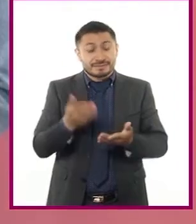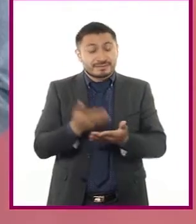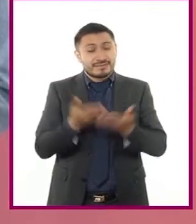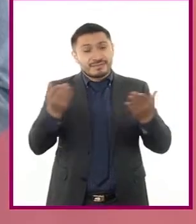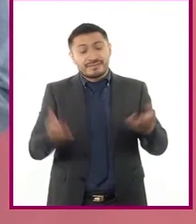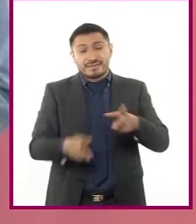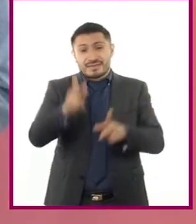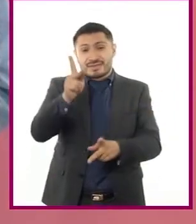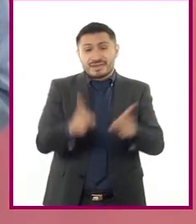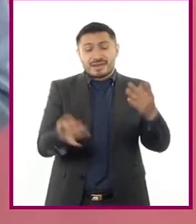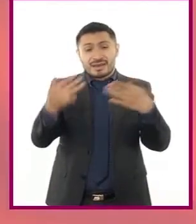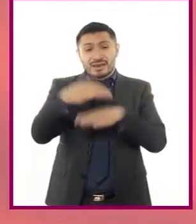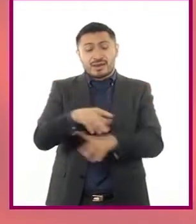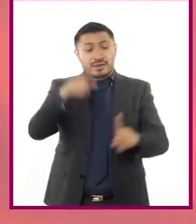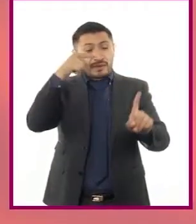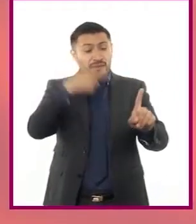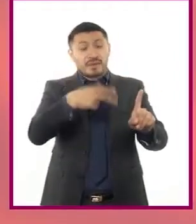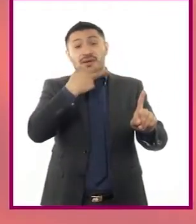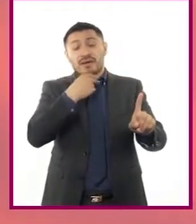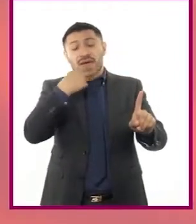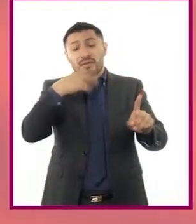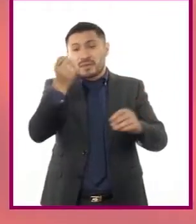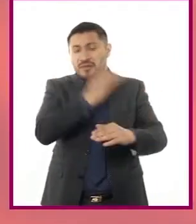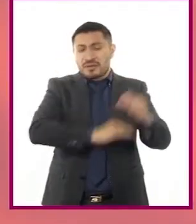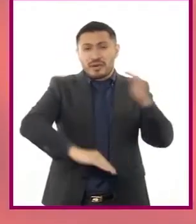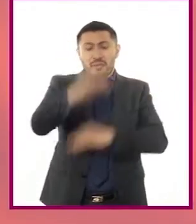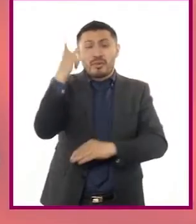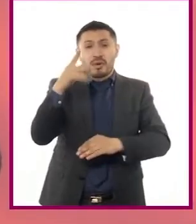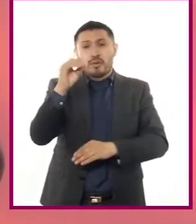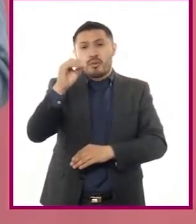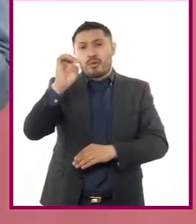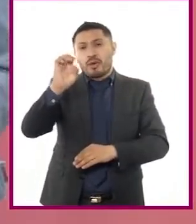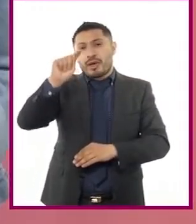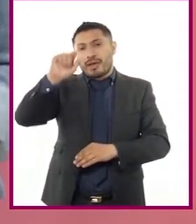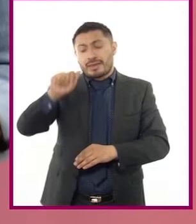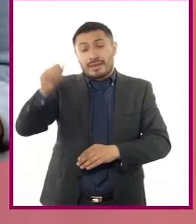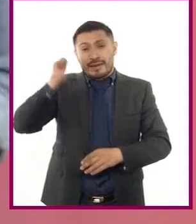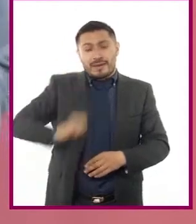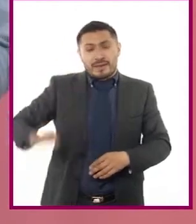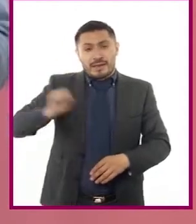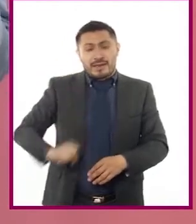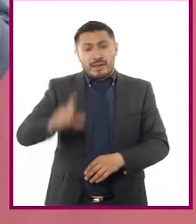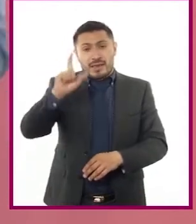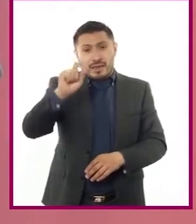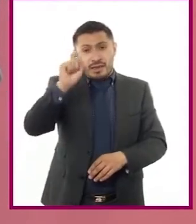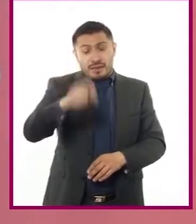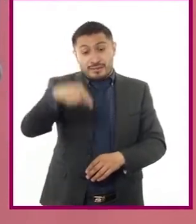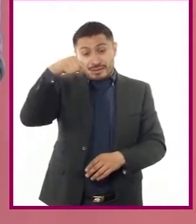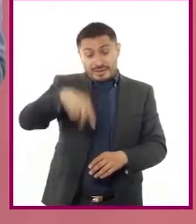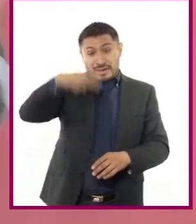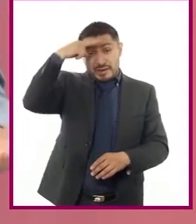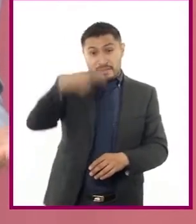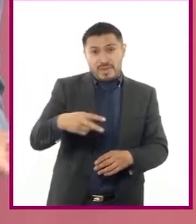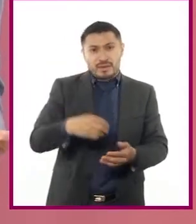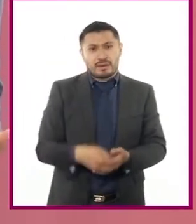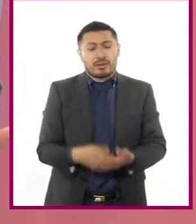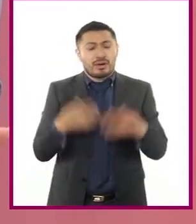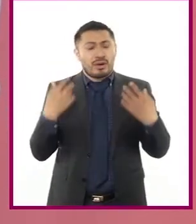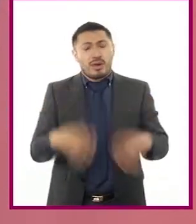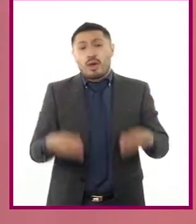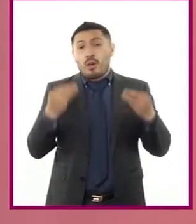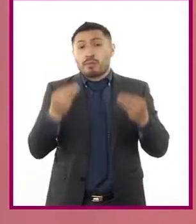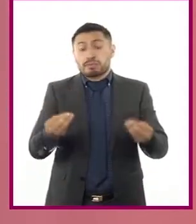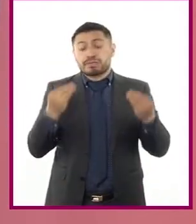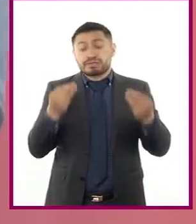los más grandes poetas mexicanos del siglo XX? Maestro, hay tantas y tantos